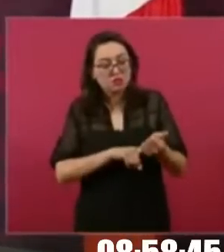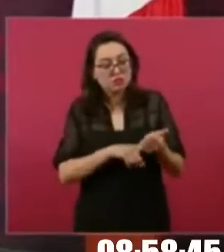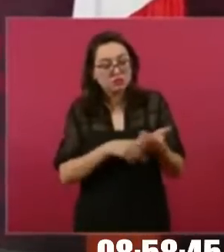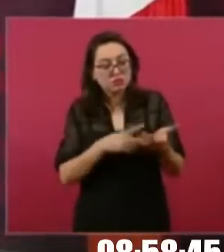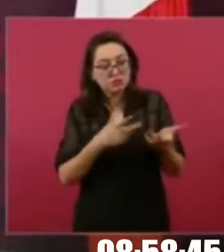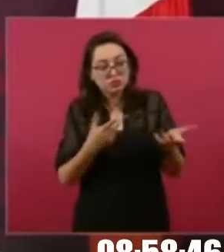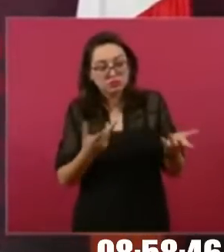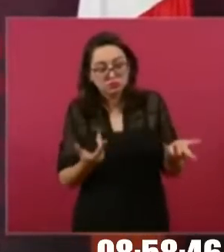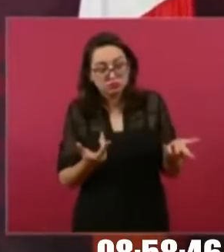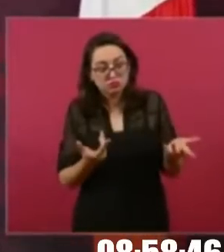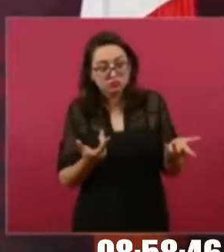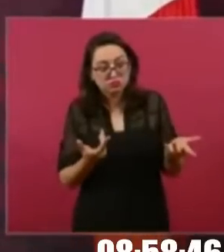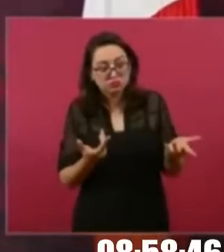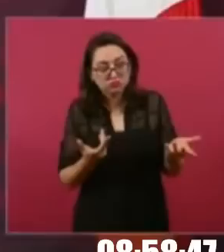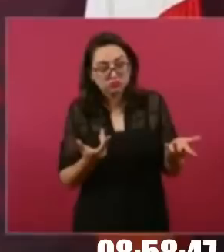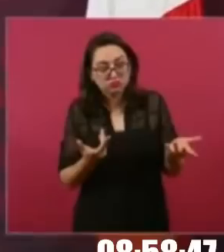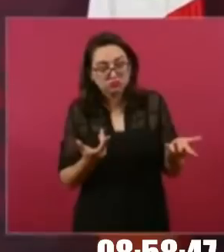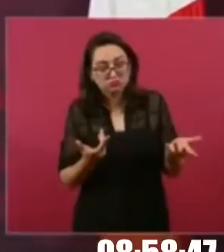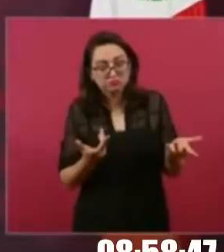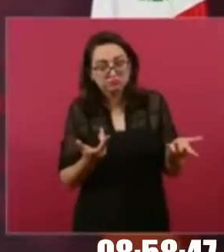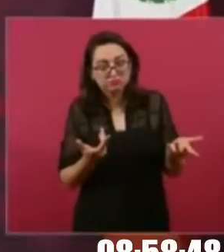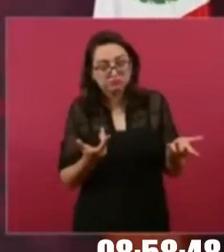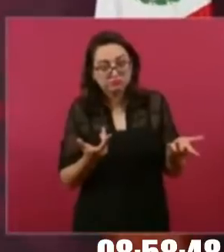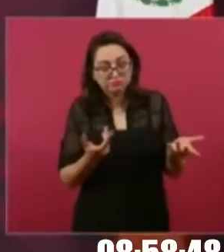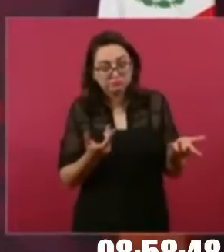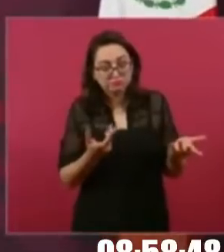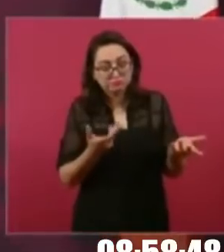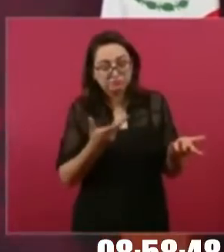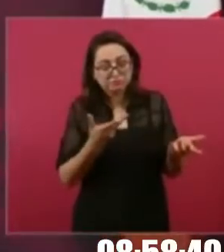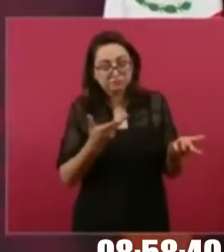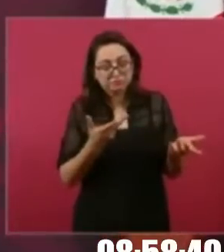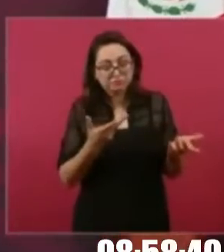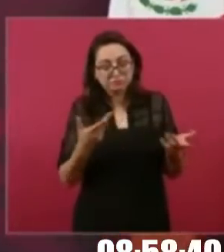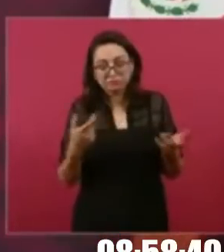este los aspirantes